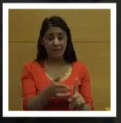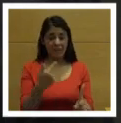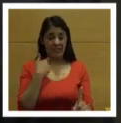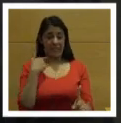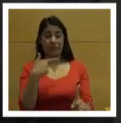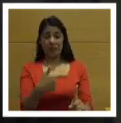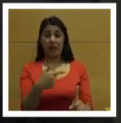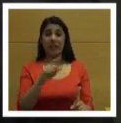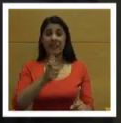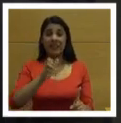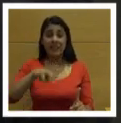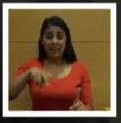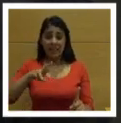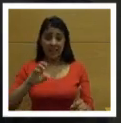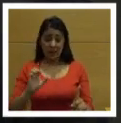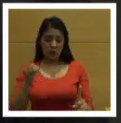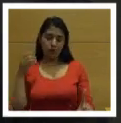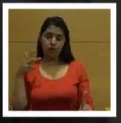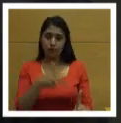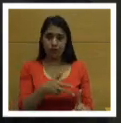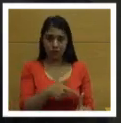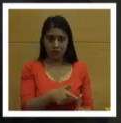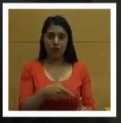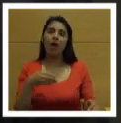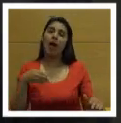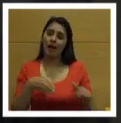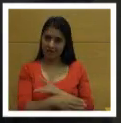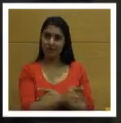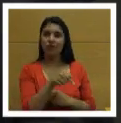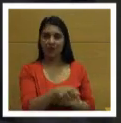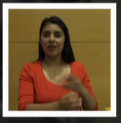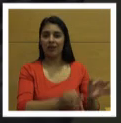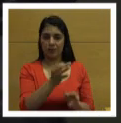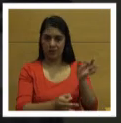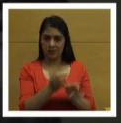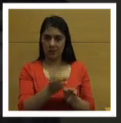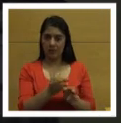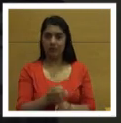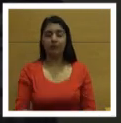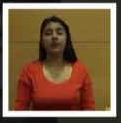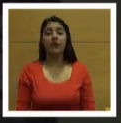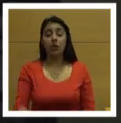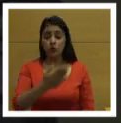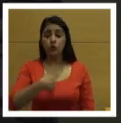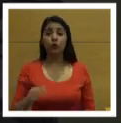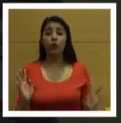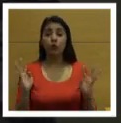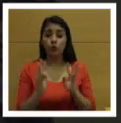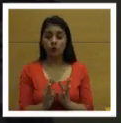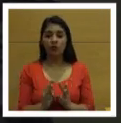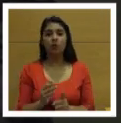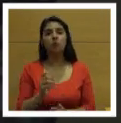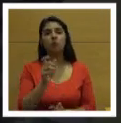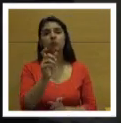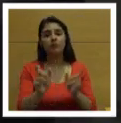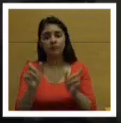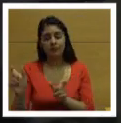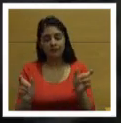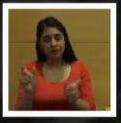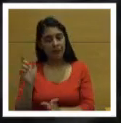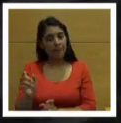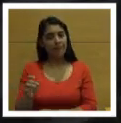género. Nos congratulamos de contar para este propósito con el apoyo de distinguidos